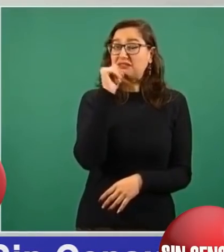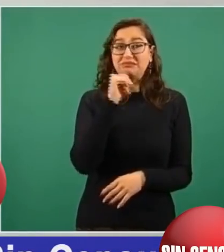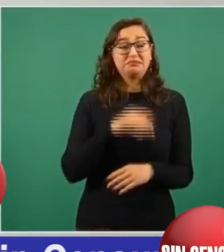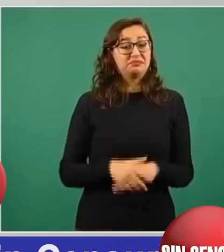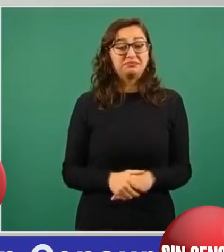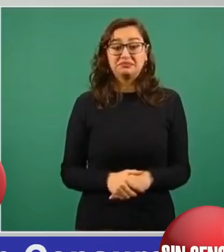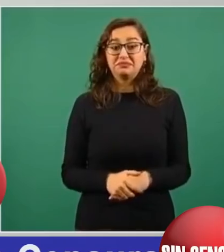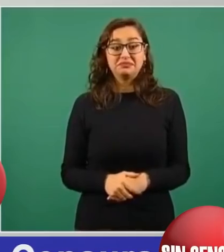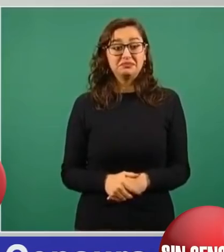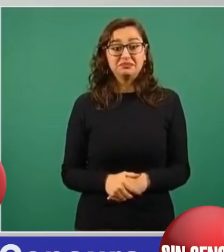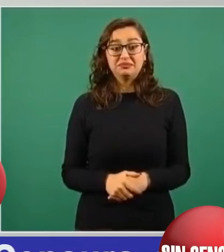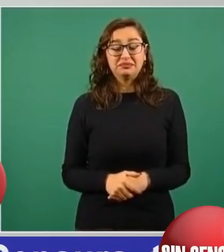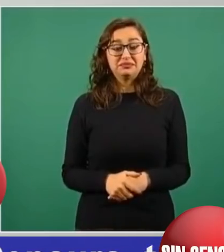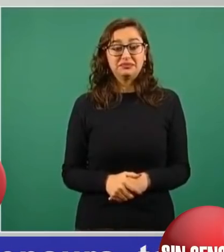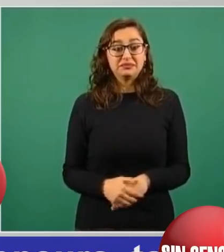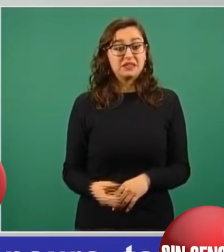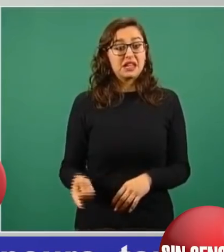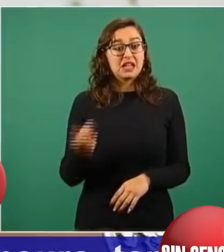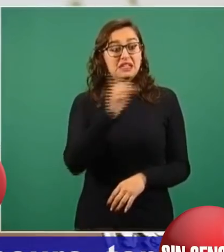hacer el aeropuerto